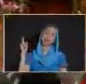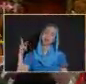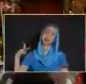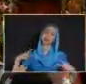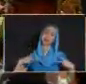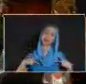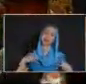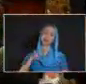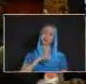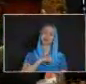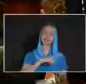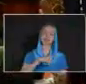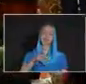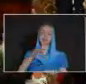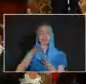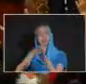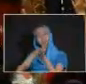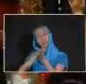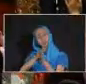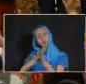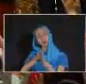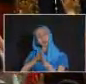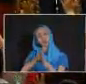Tú has sido